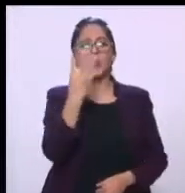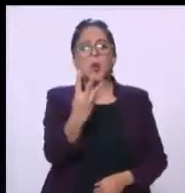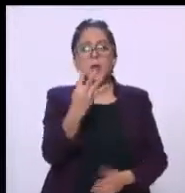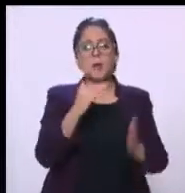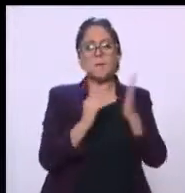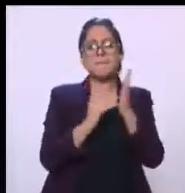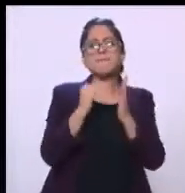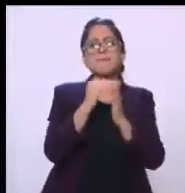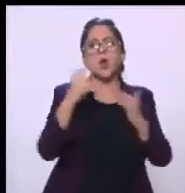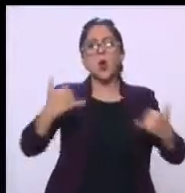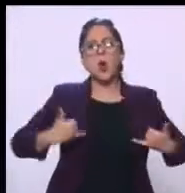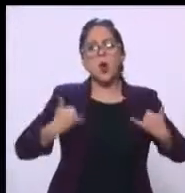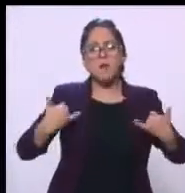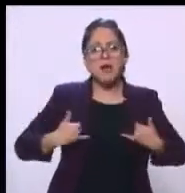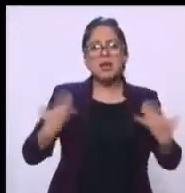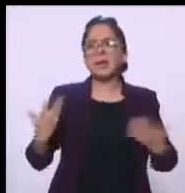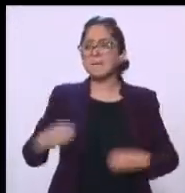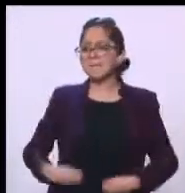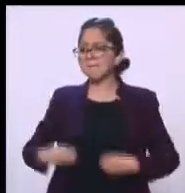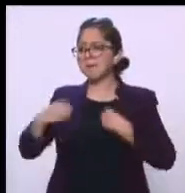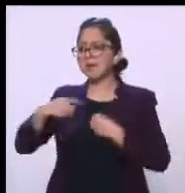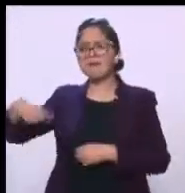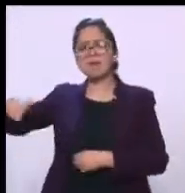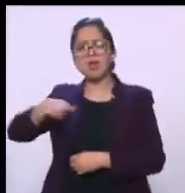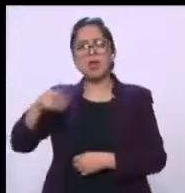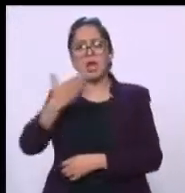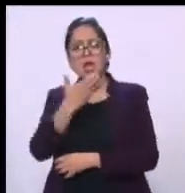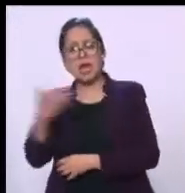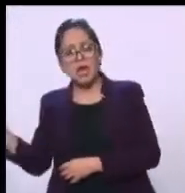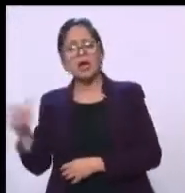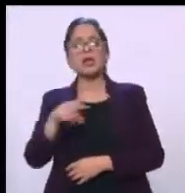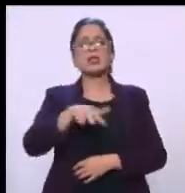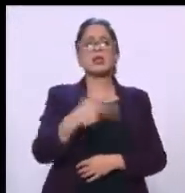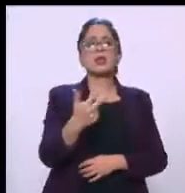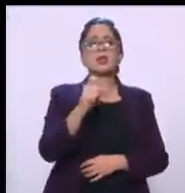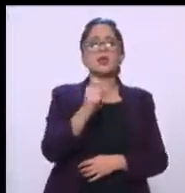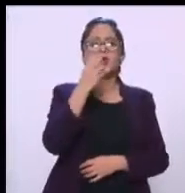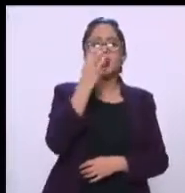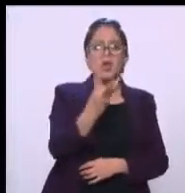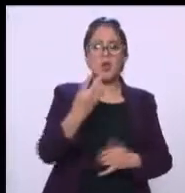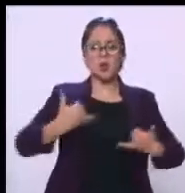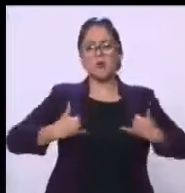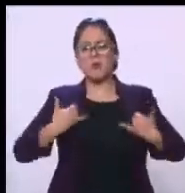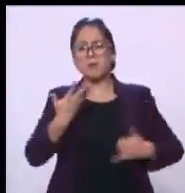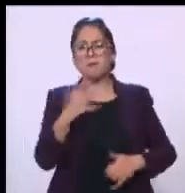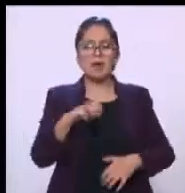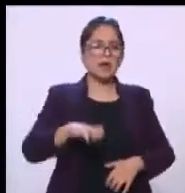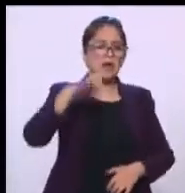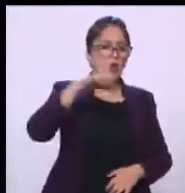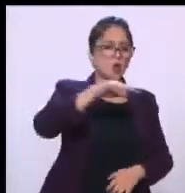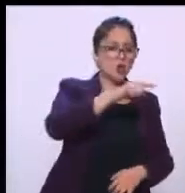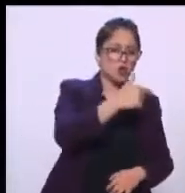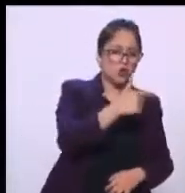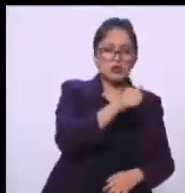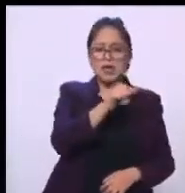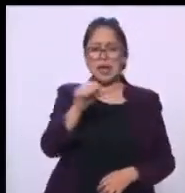jóvenes viviendo en localidades rurales, 13.3 jóvenes adolescentes entre 12 y 17